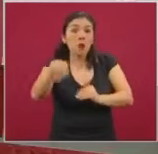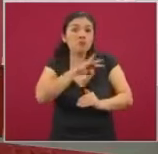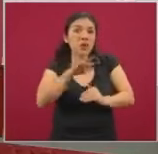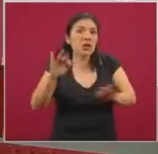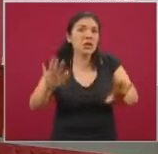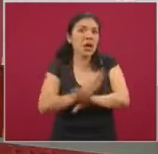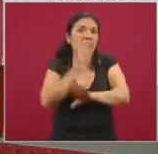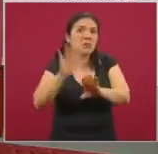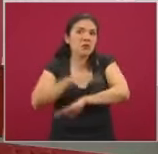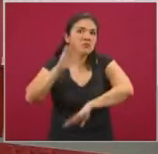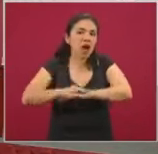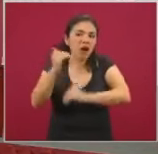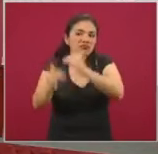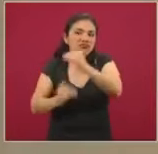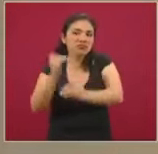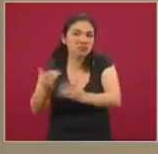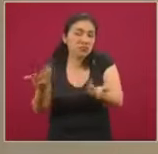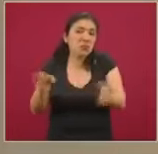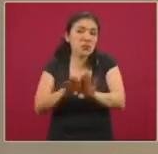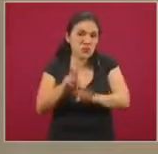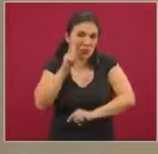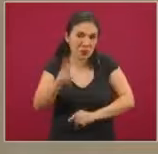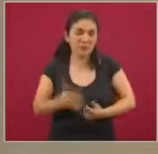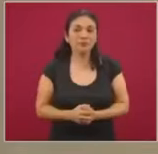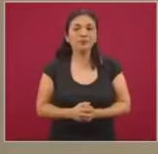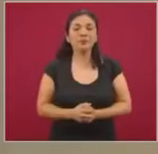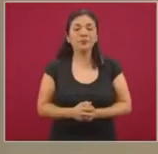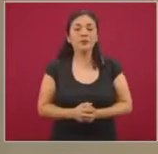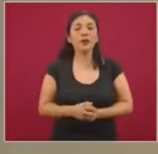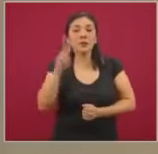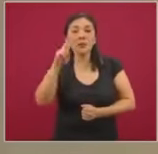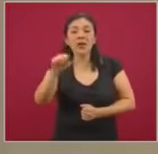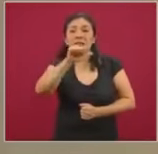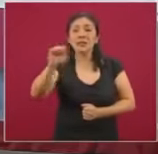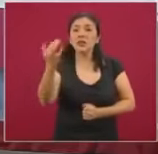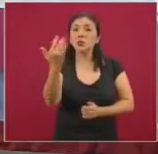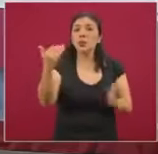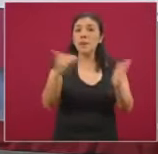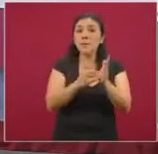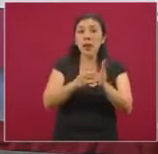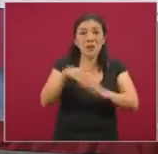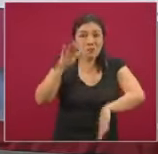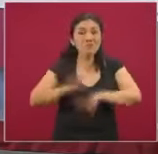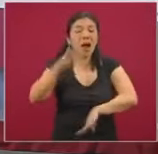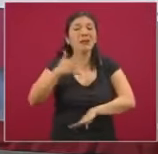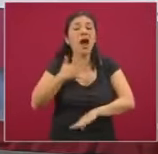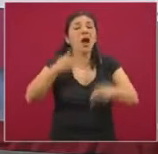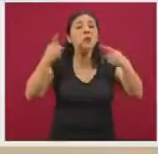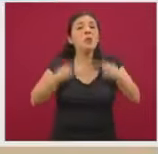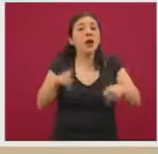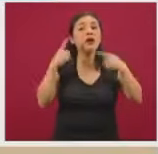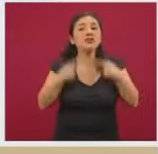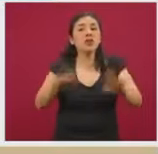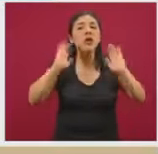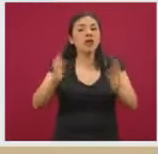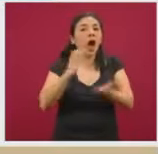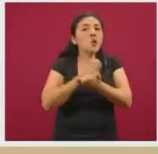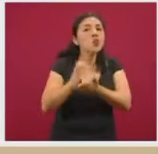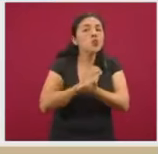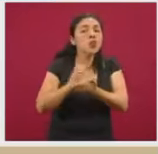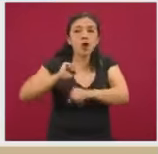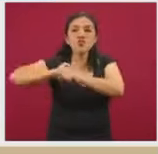movimientos en los siguientes días. Más de 650,000 son ya las personas también que se han